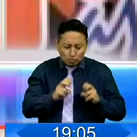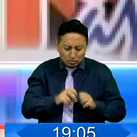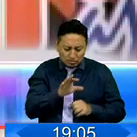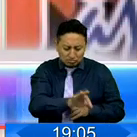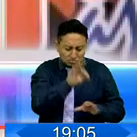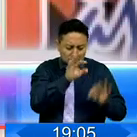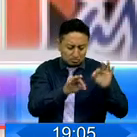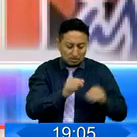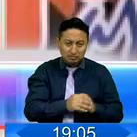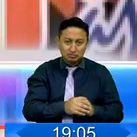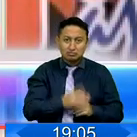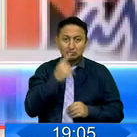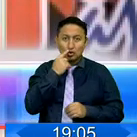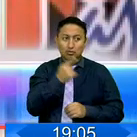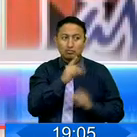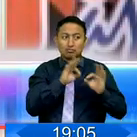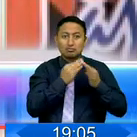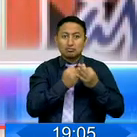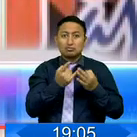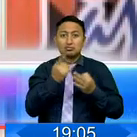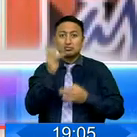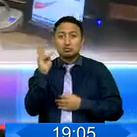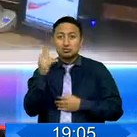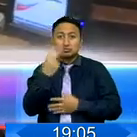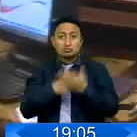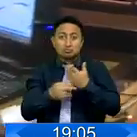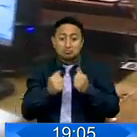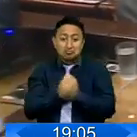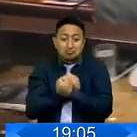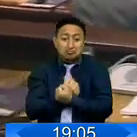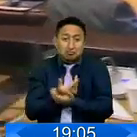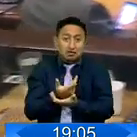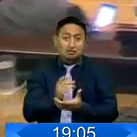es que es un hombre de familia que quiere a su mujer y a sus hijas. Informó Carolina Santé.